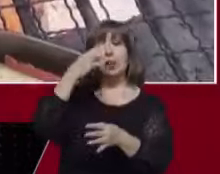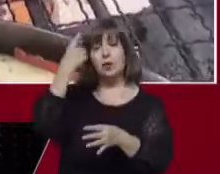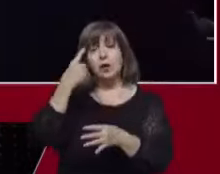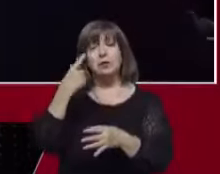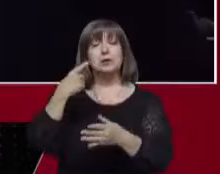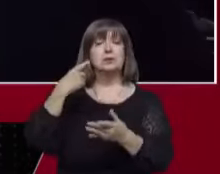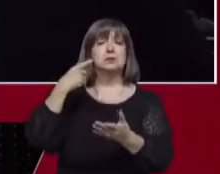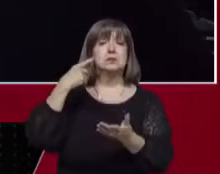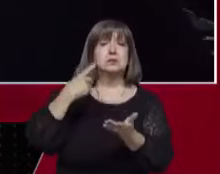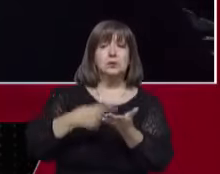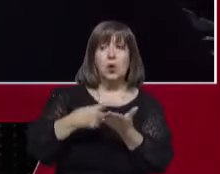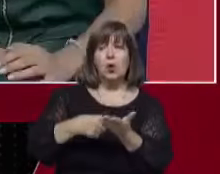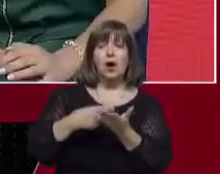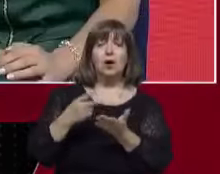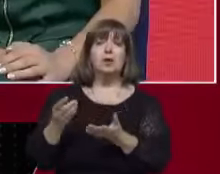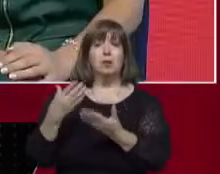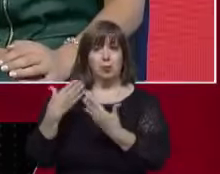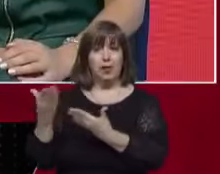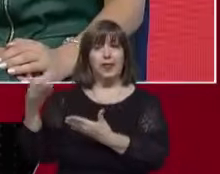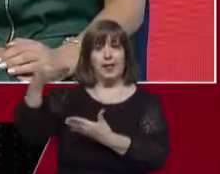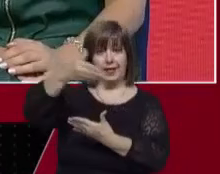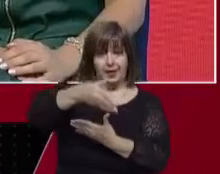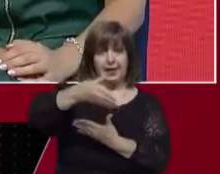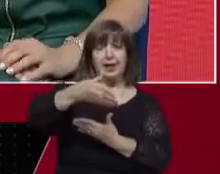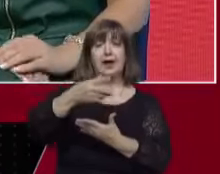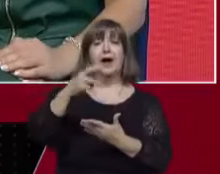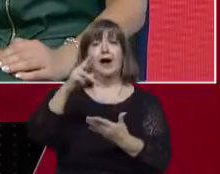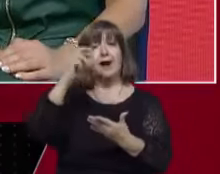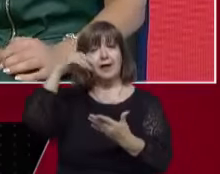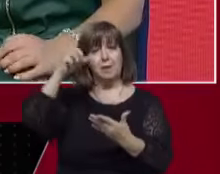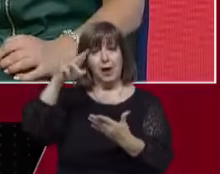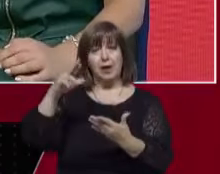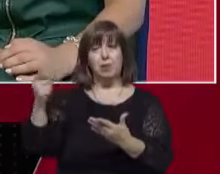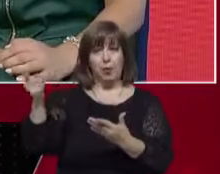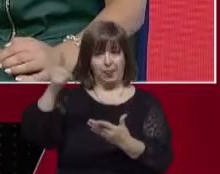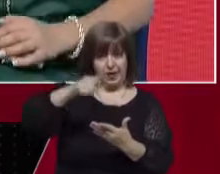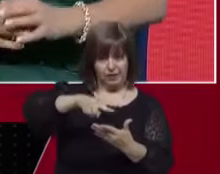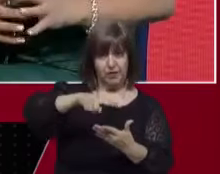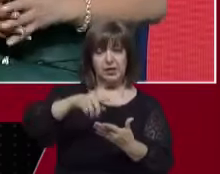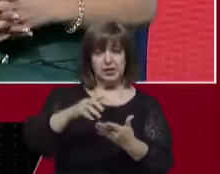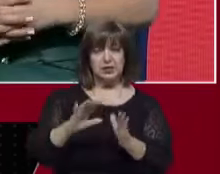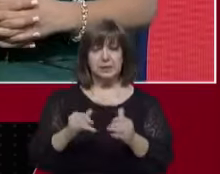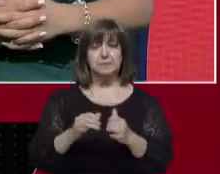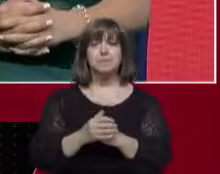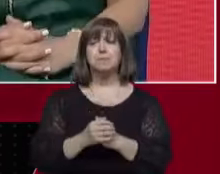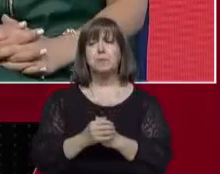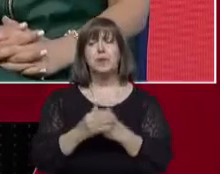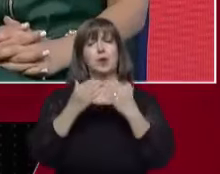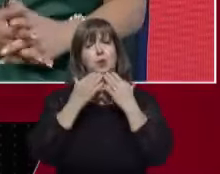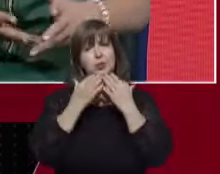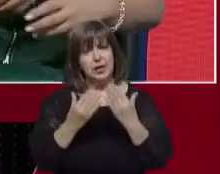por animarse a contar lo que vivió, lo que sufrió, la historia, comparte un amigo en época de pandemia, contarlo y